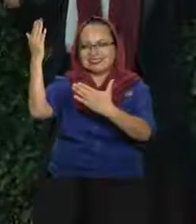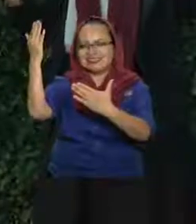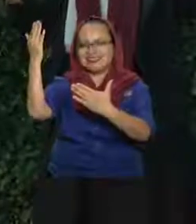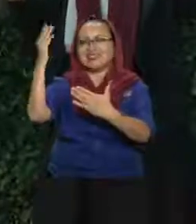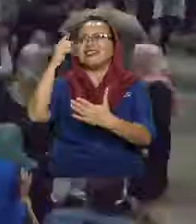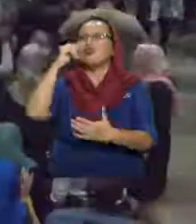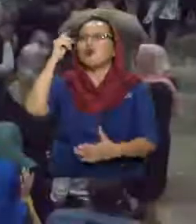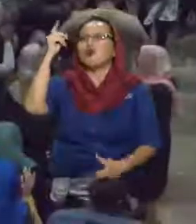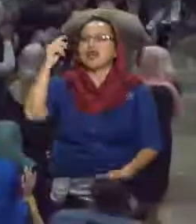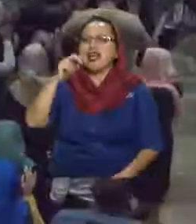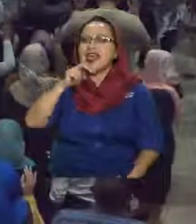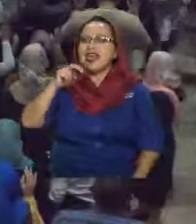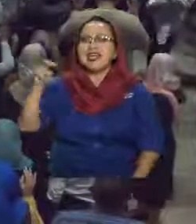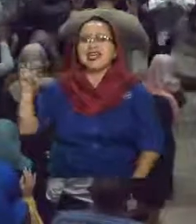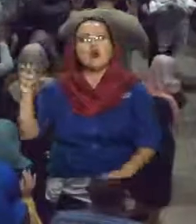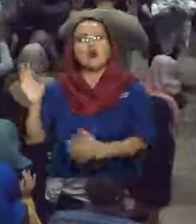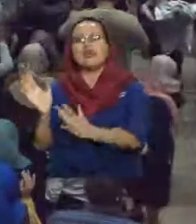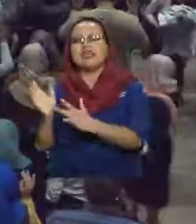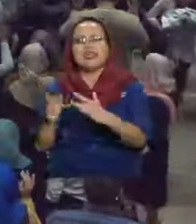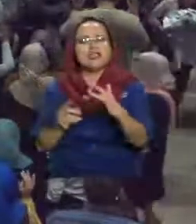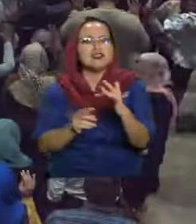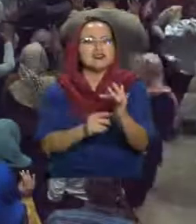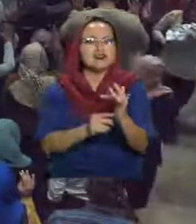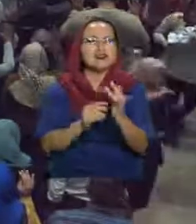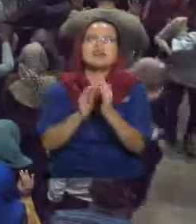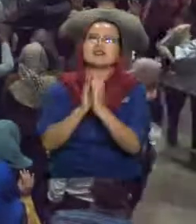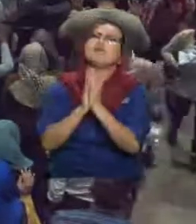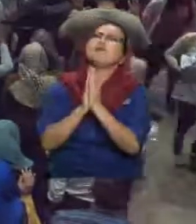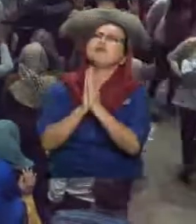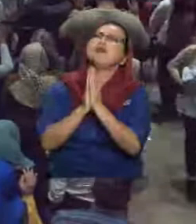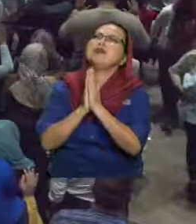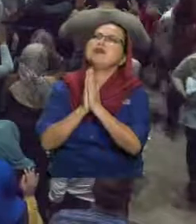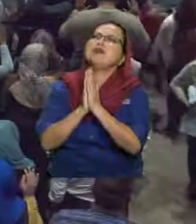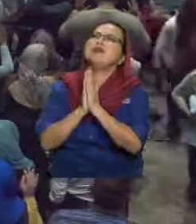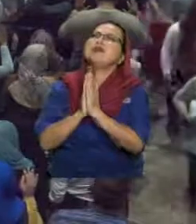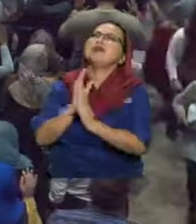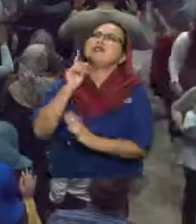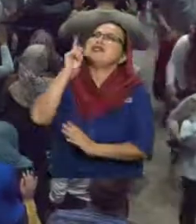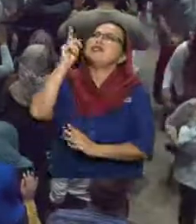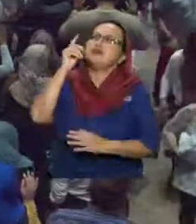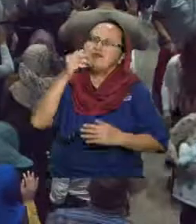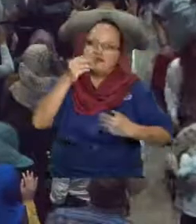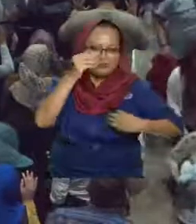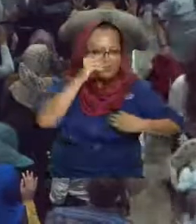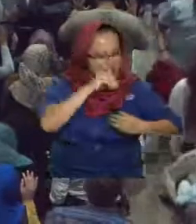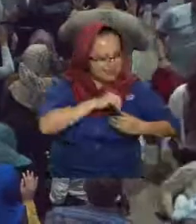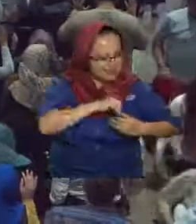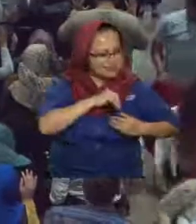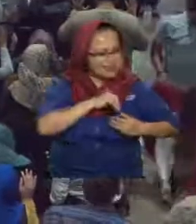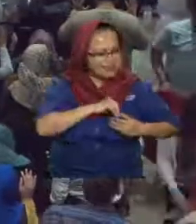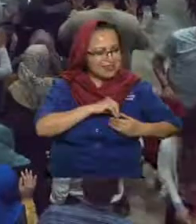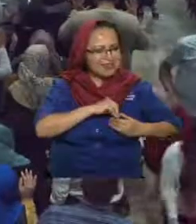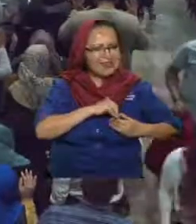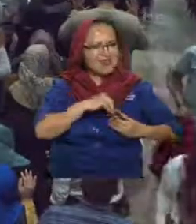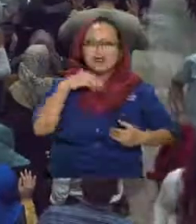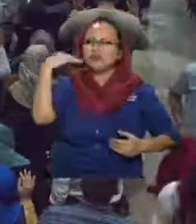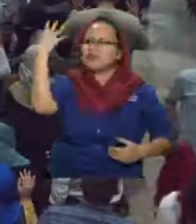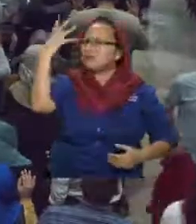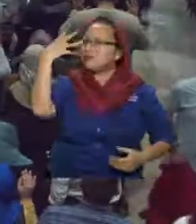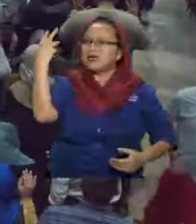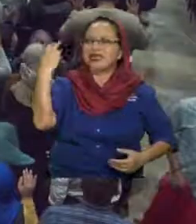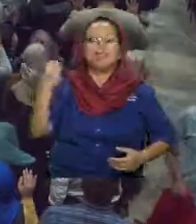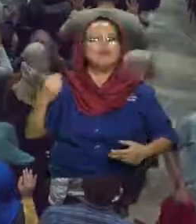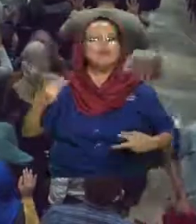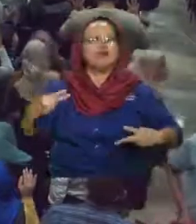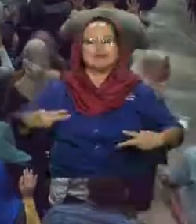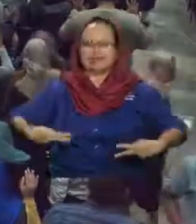Gracias, Señor, por cada uno de ellos. En el nombre de Jesús yo te pido que tú entres con